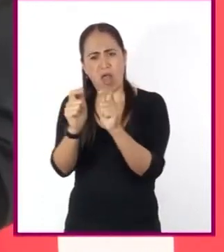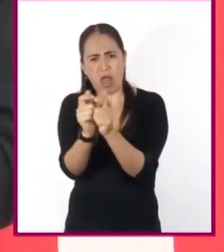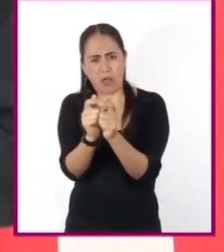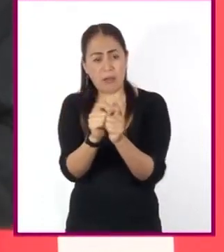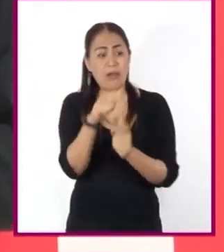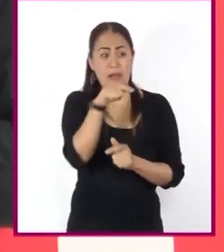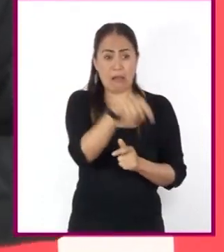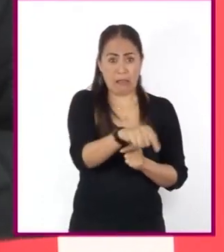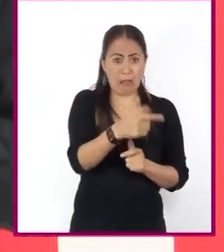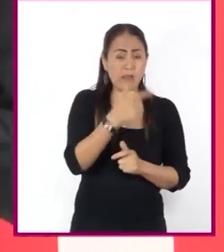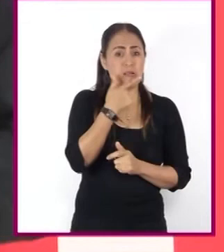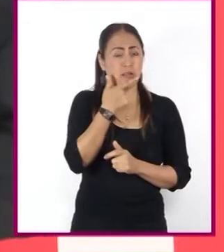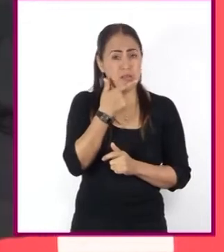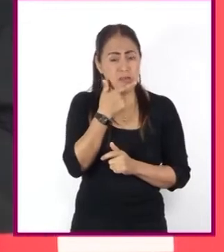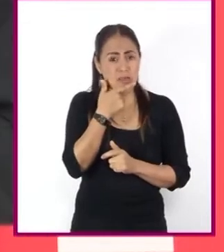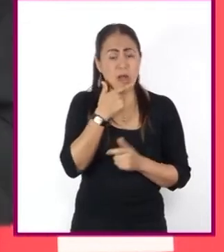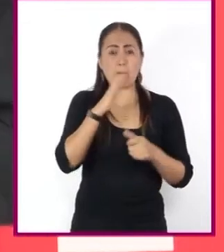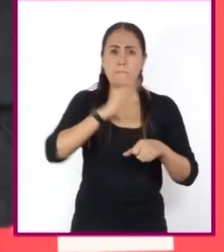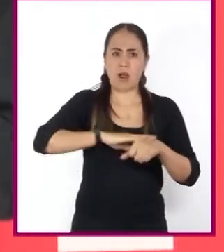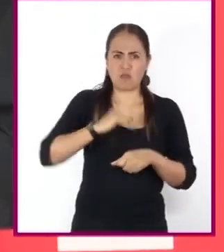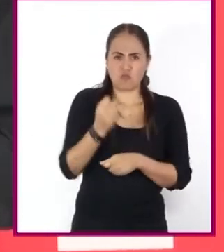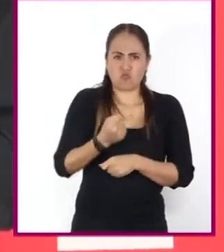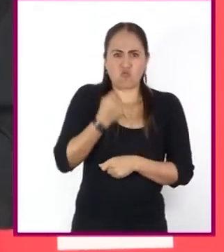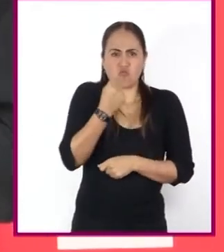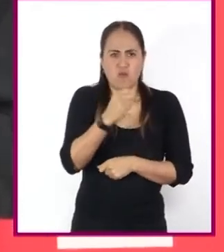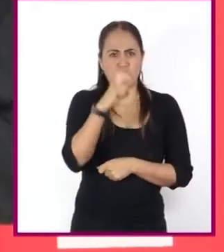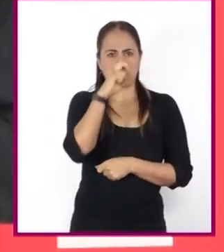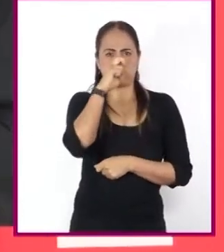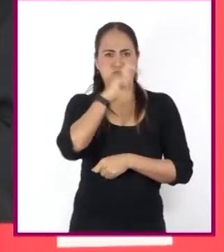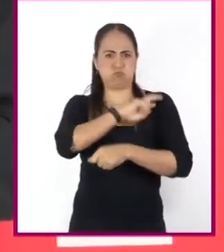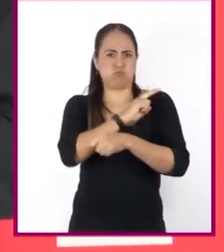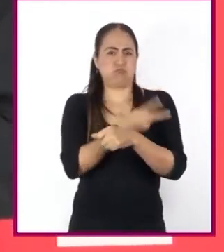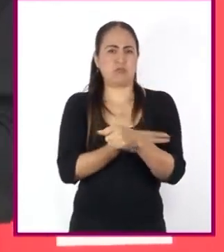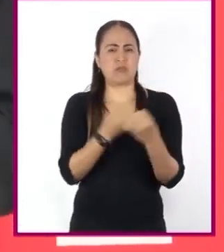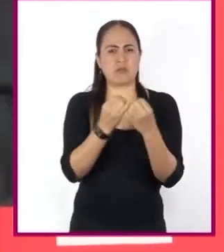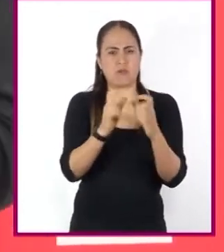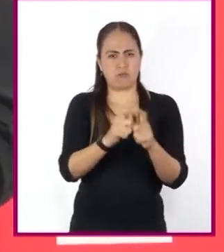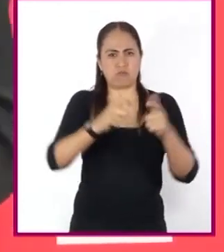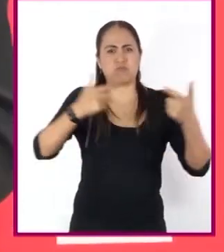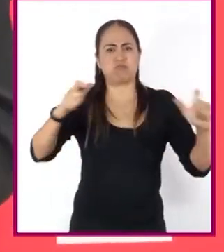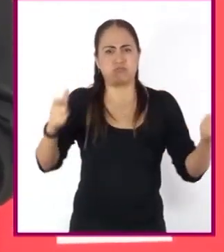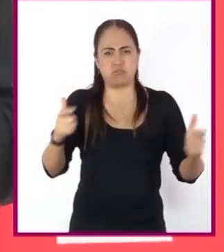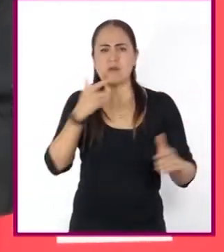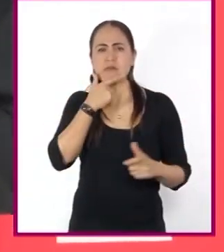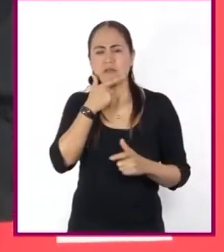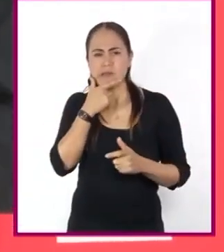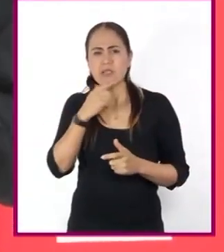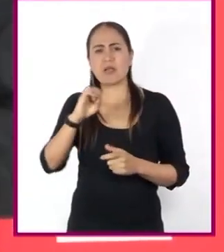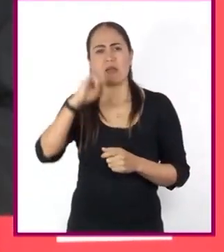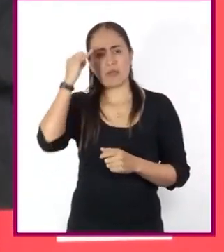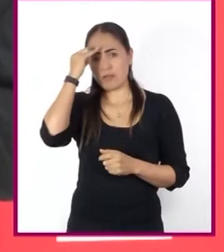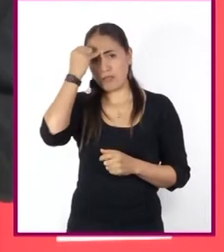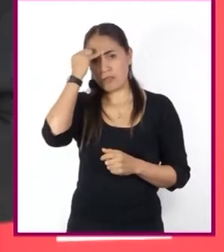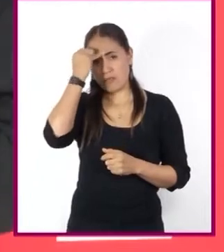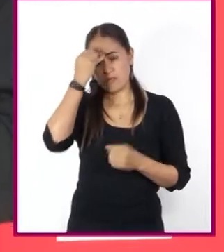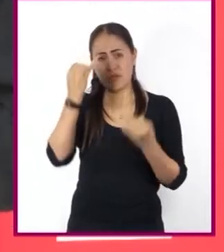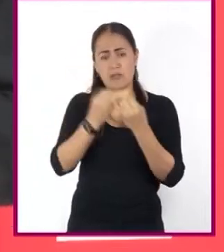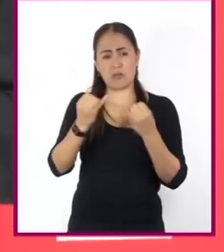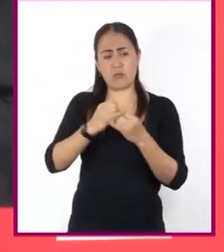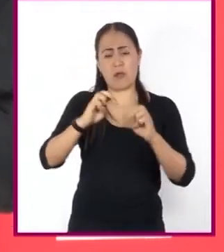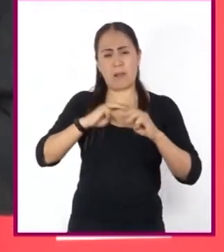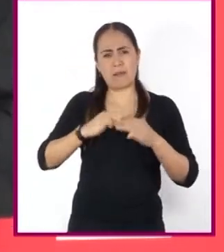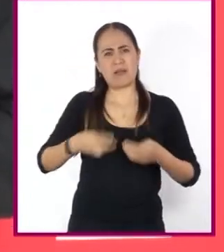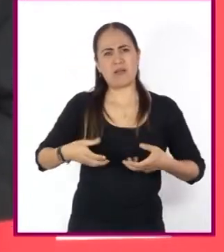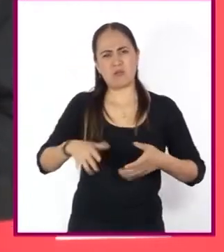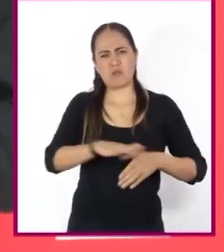solo alcanzó una posición dominante en América del Norte y la India, sino también en las rutas del Océano Atlántico